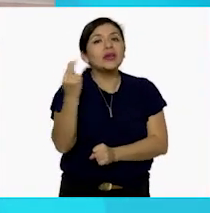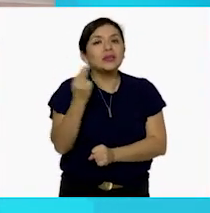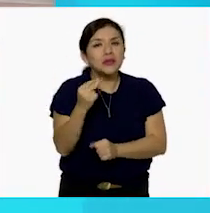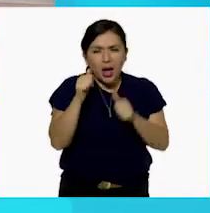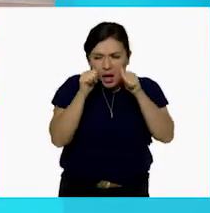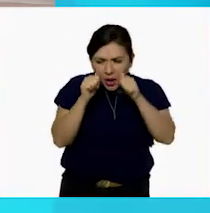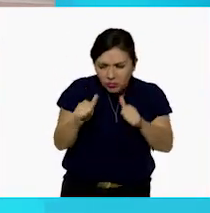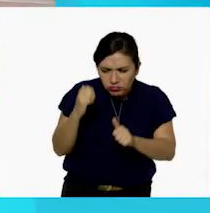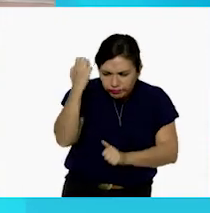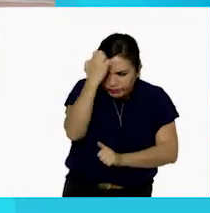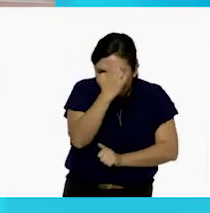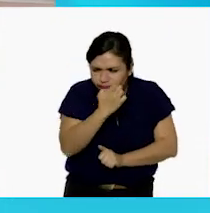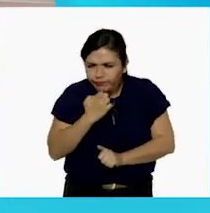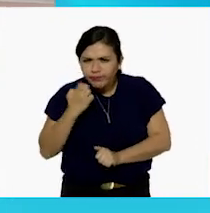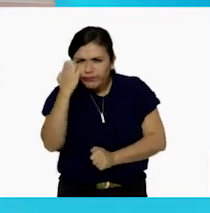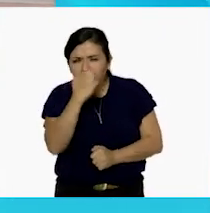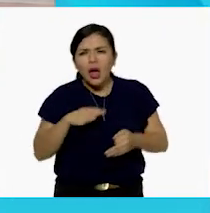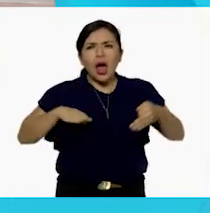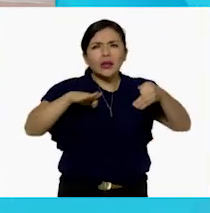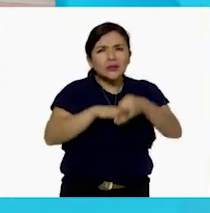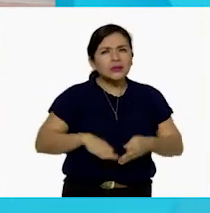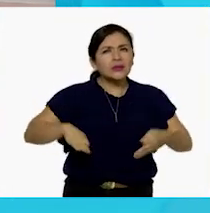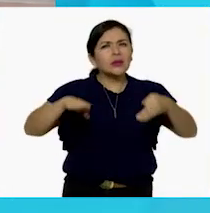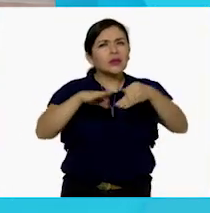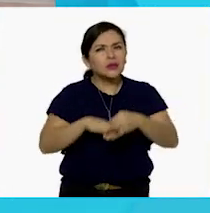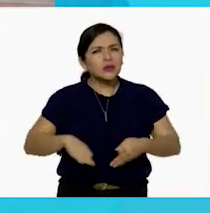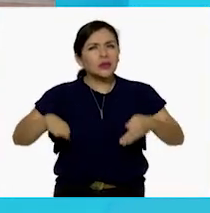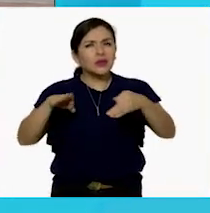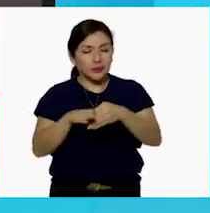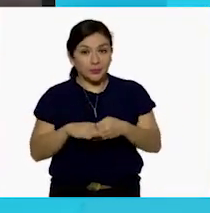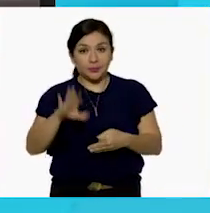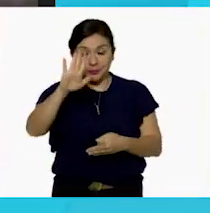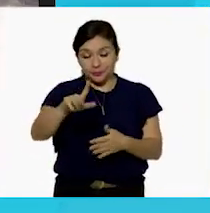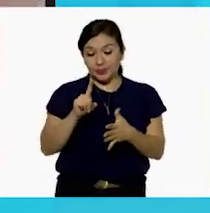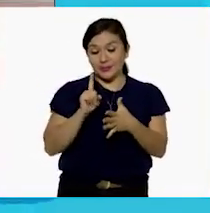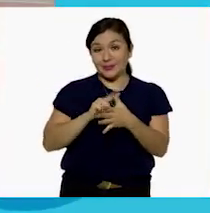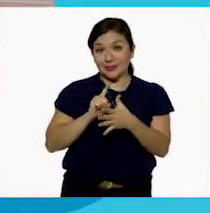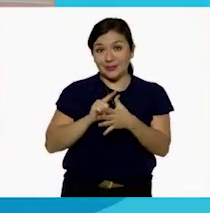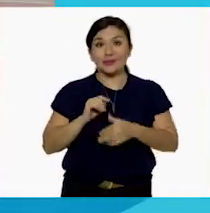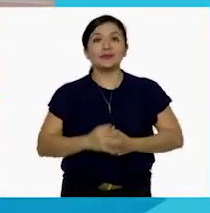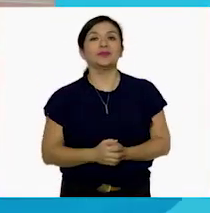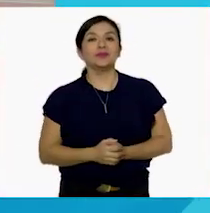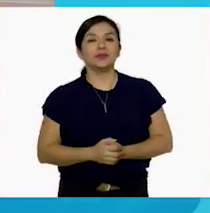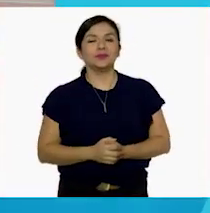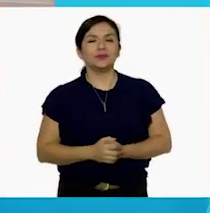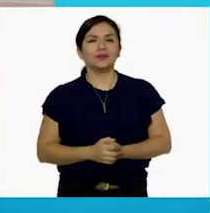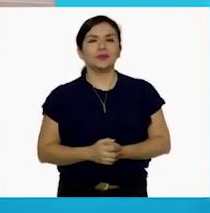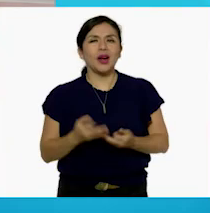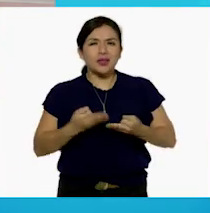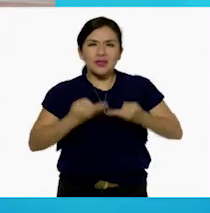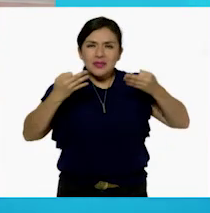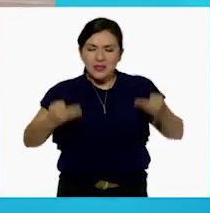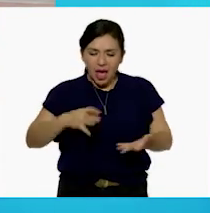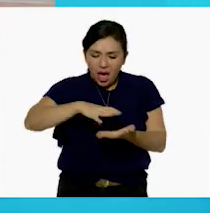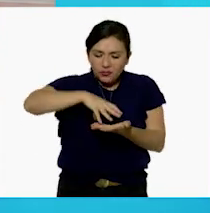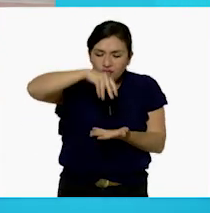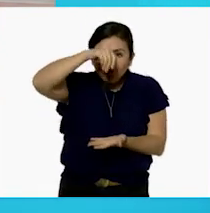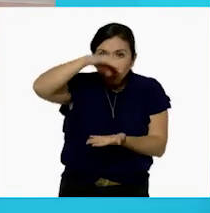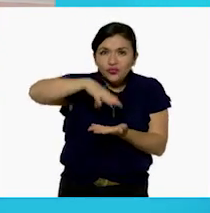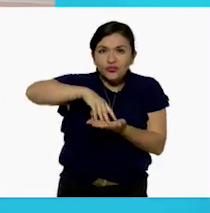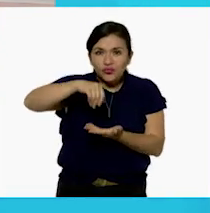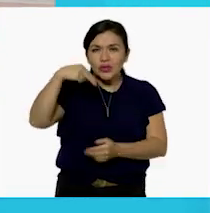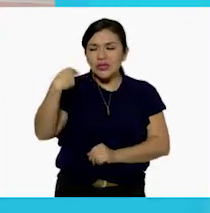una observación constante. Número 5. Fertilizar las plantas si